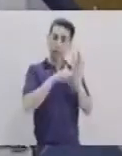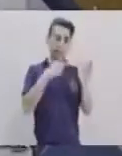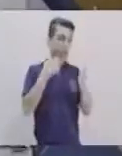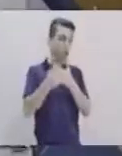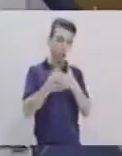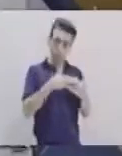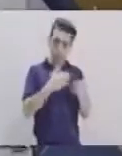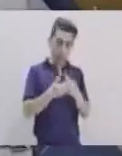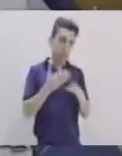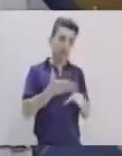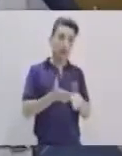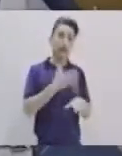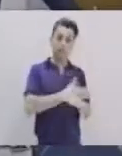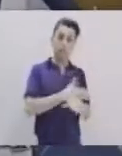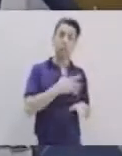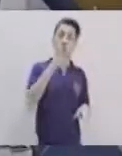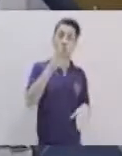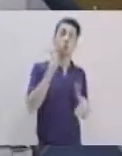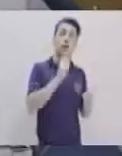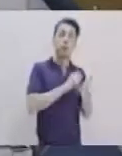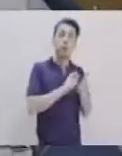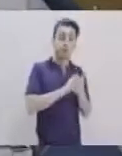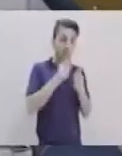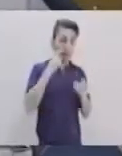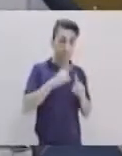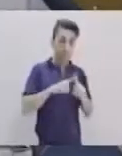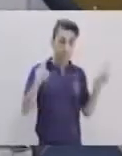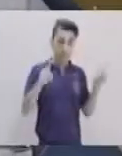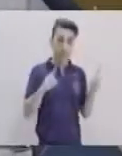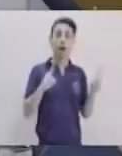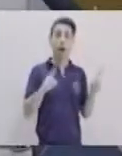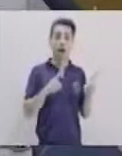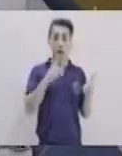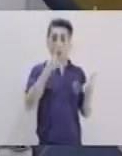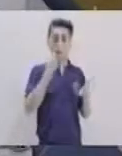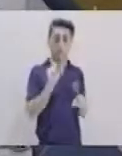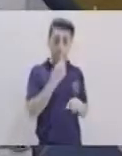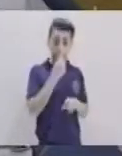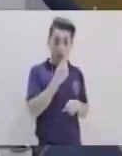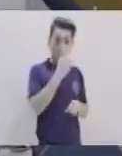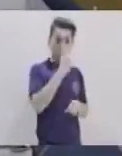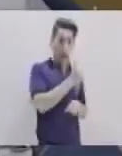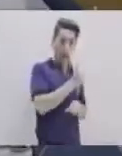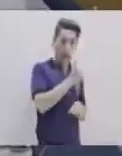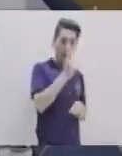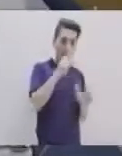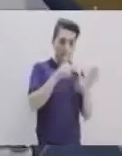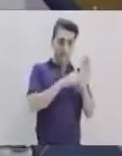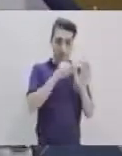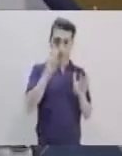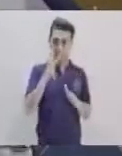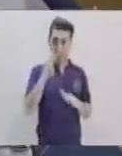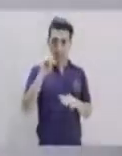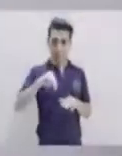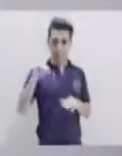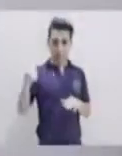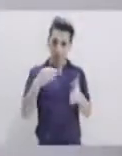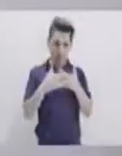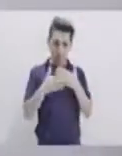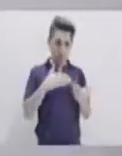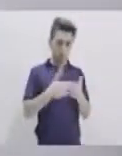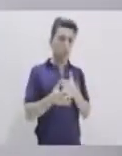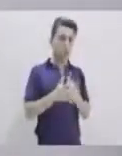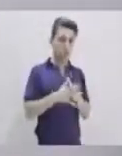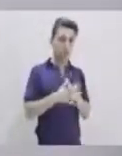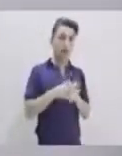quién escribimos antes. Si ustedes escribieron diferente y escribieron primero a menos 3mn, no